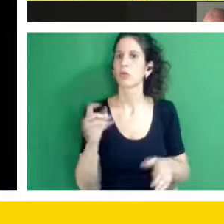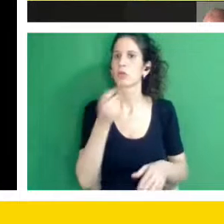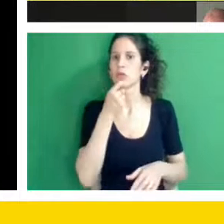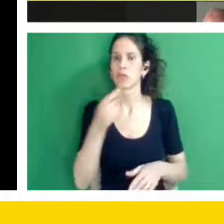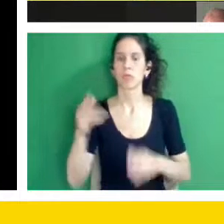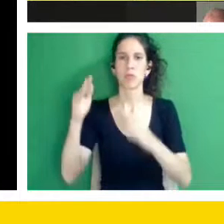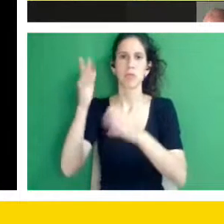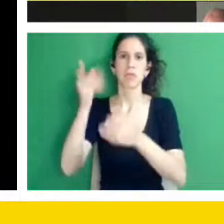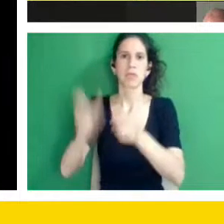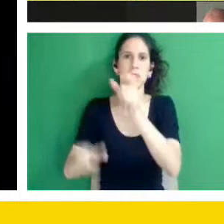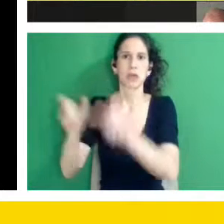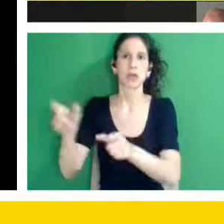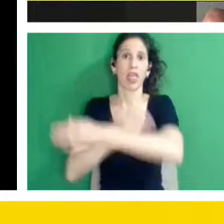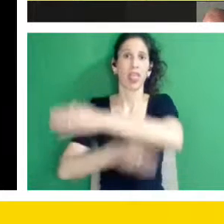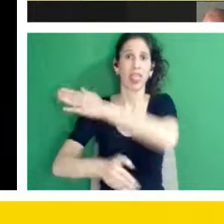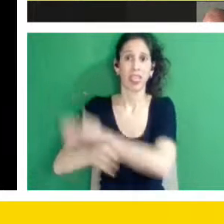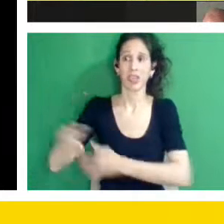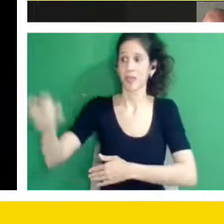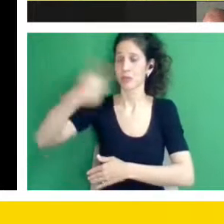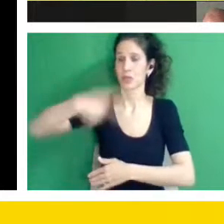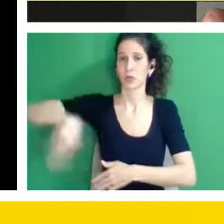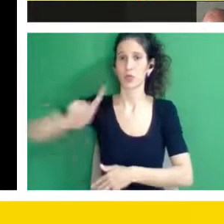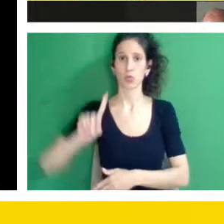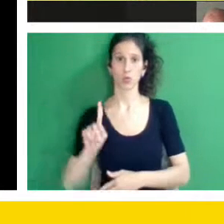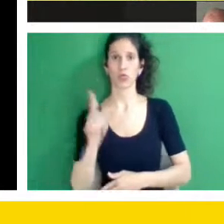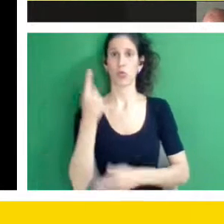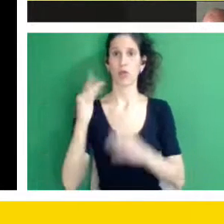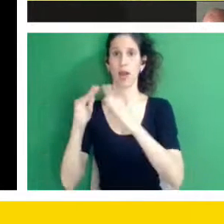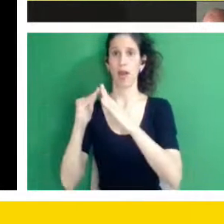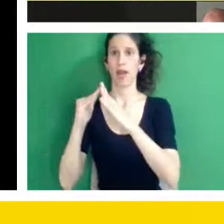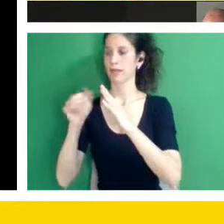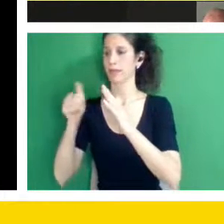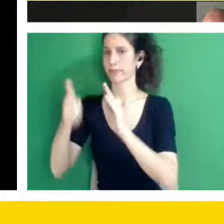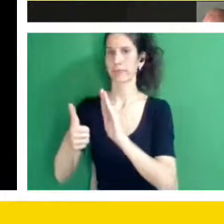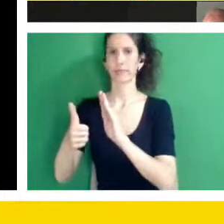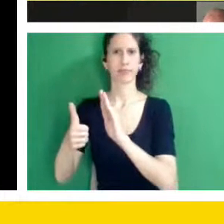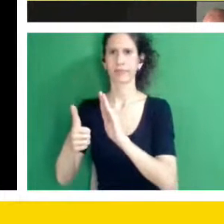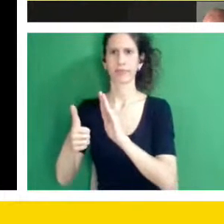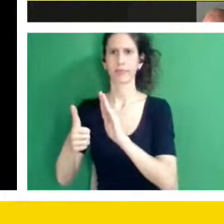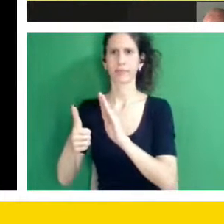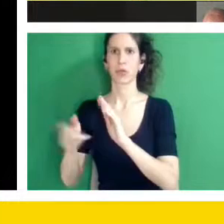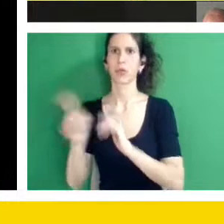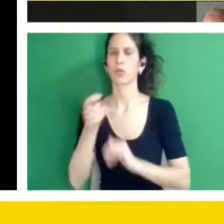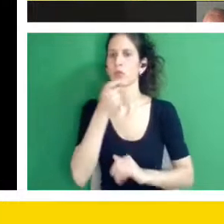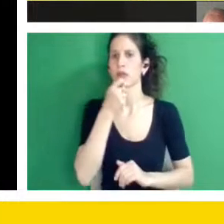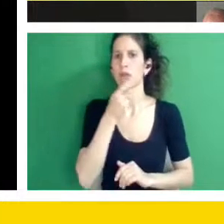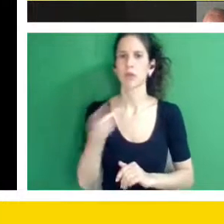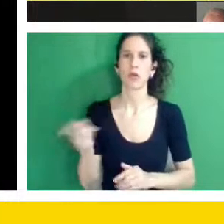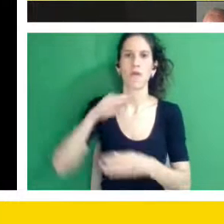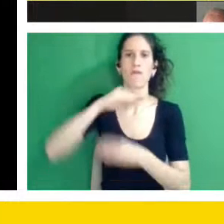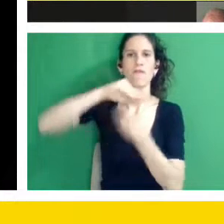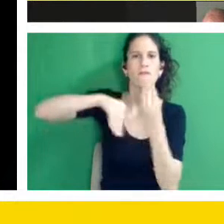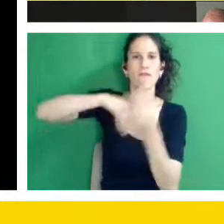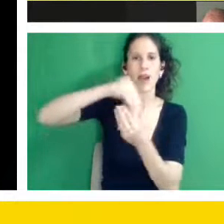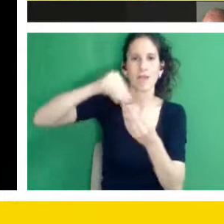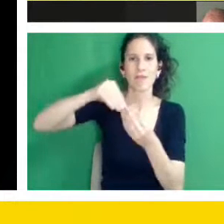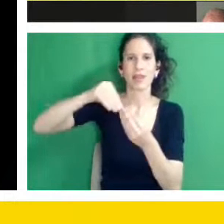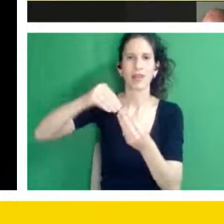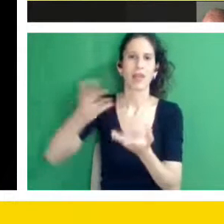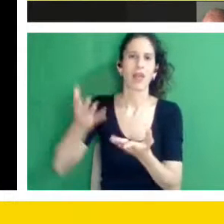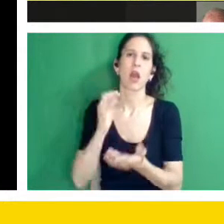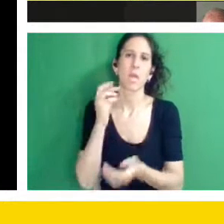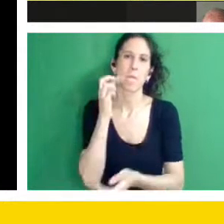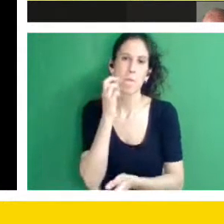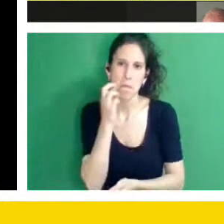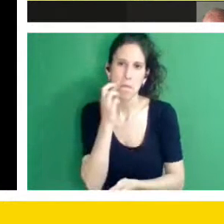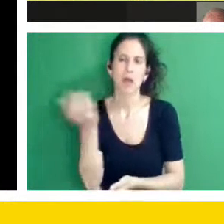cuando los evaluadores llegan a hacer una inspección del domicilio, si ven un televisor o ven una refrigeradora, ya no considera ese